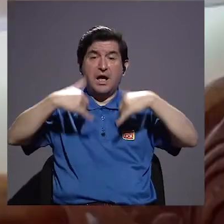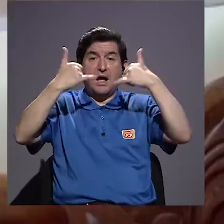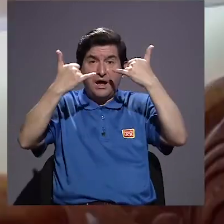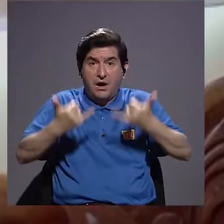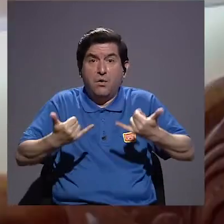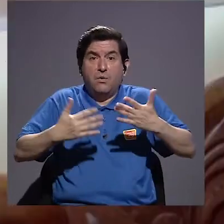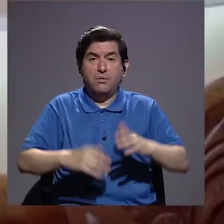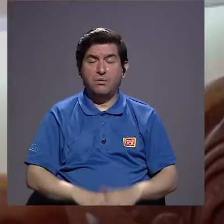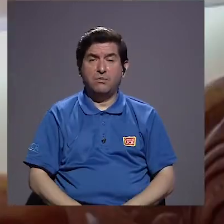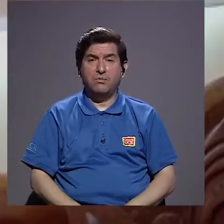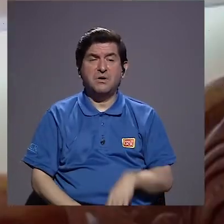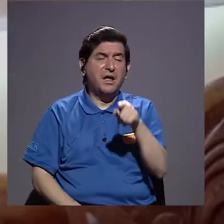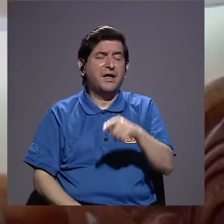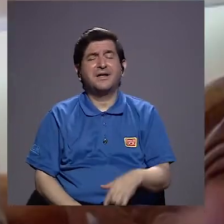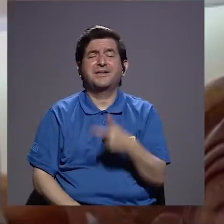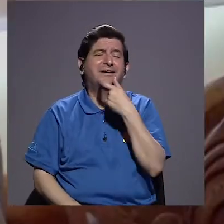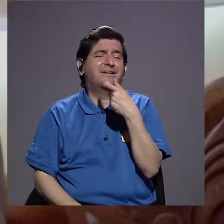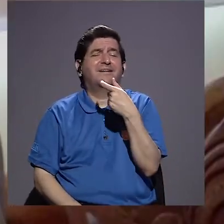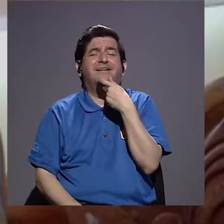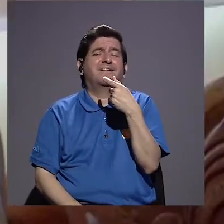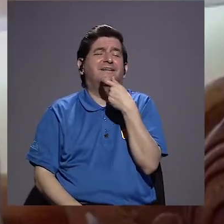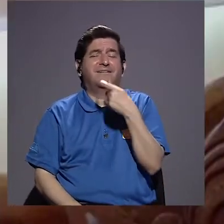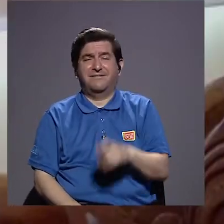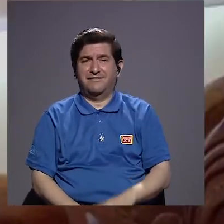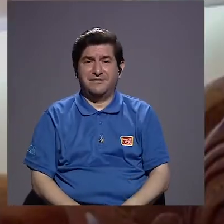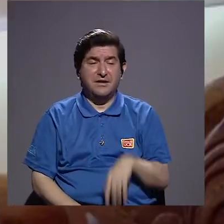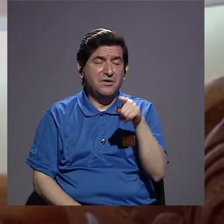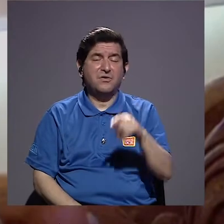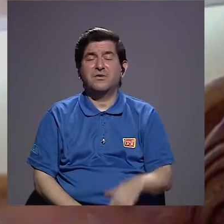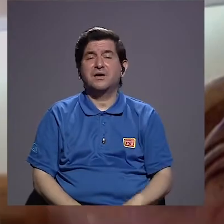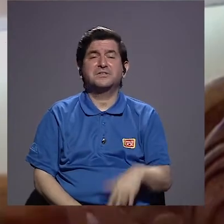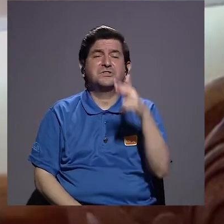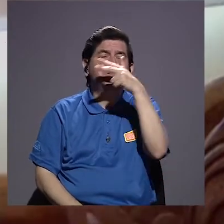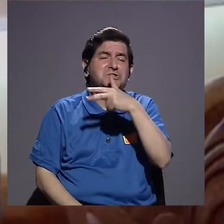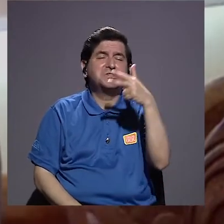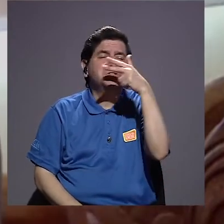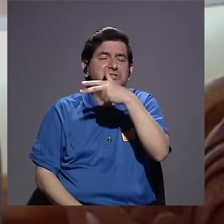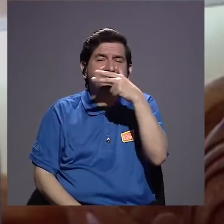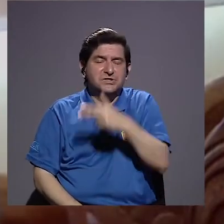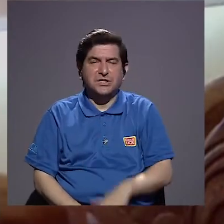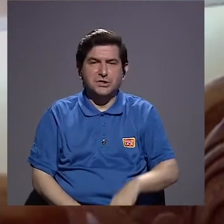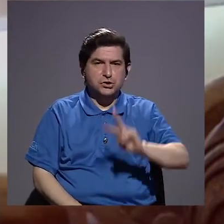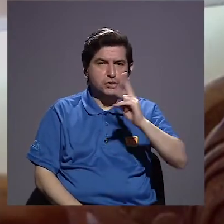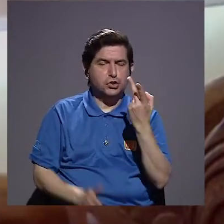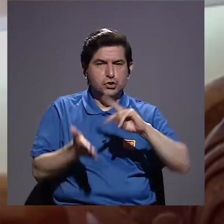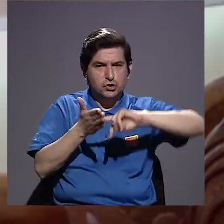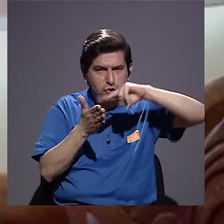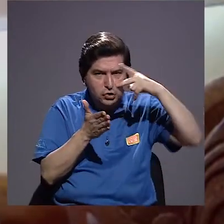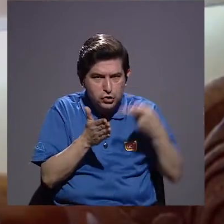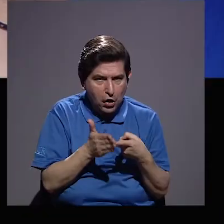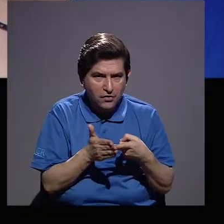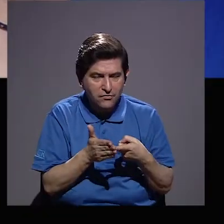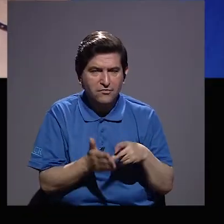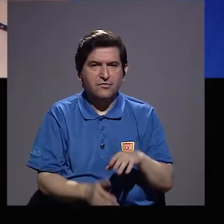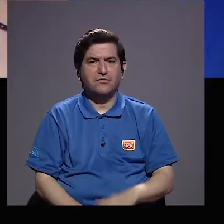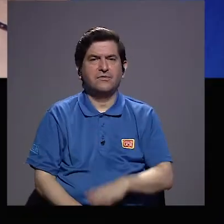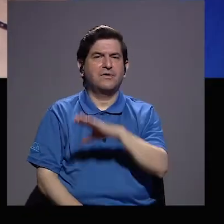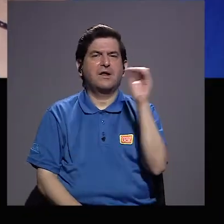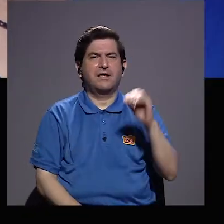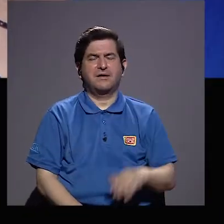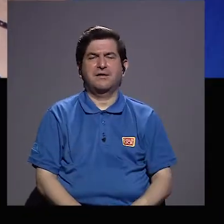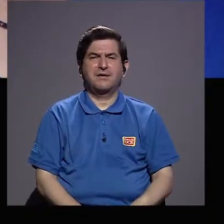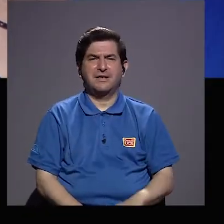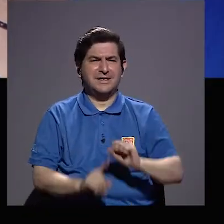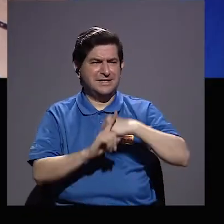A hoy se siguen riendo con esos famosos chistes de doble sentido, y además